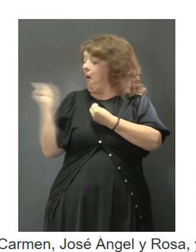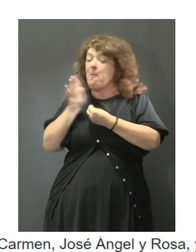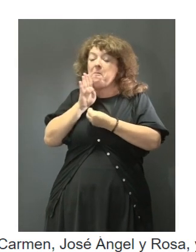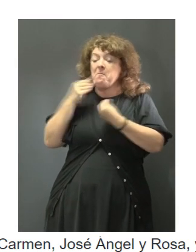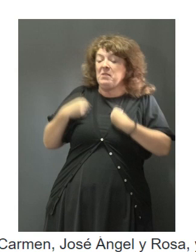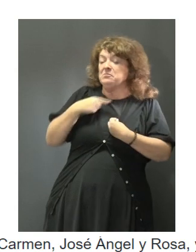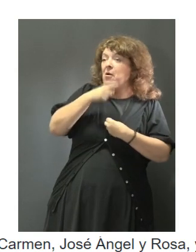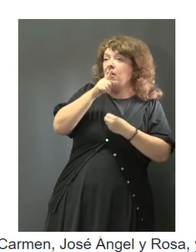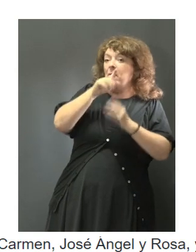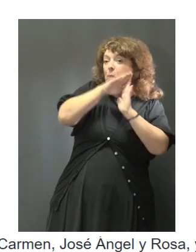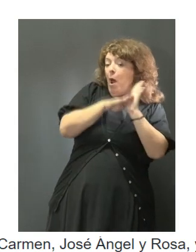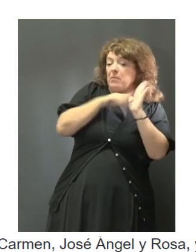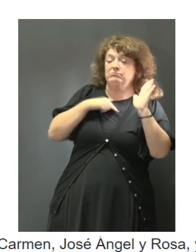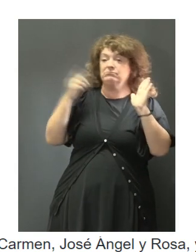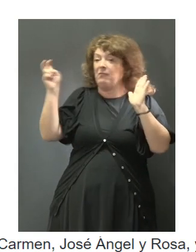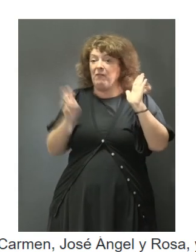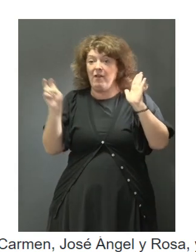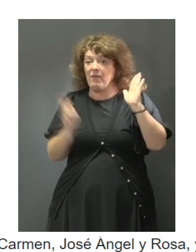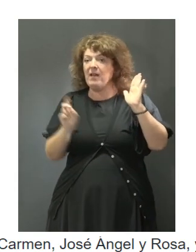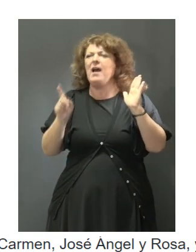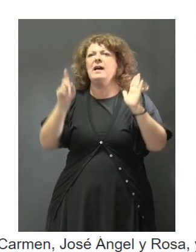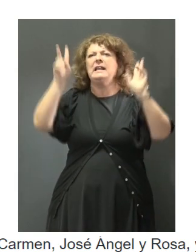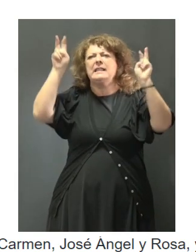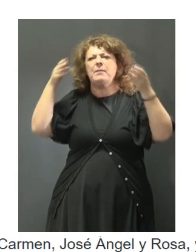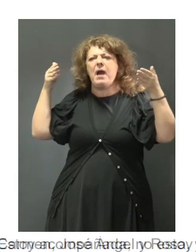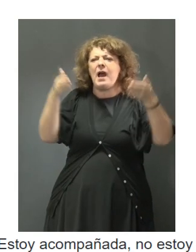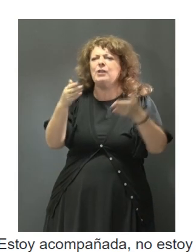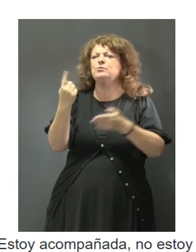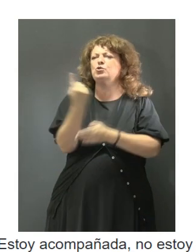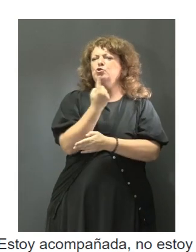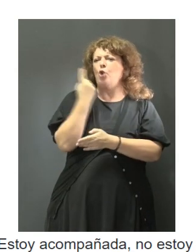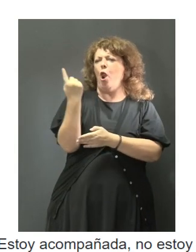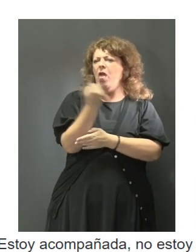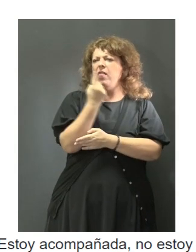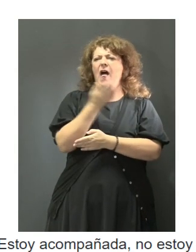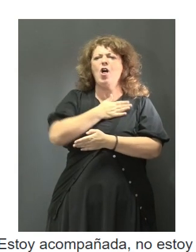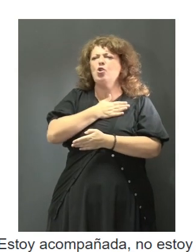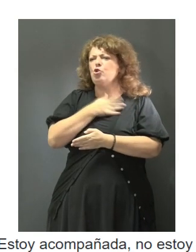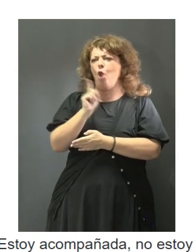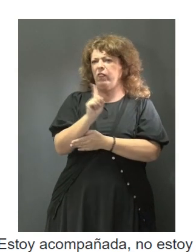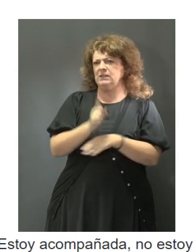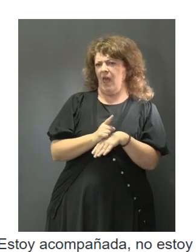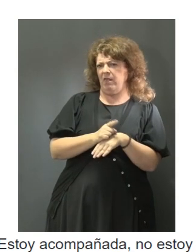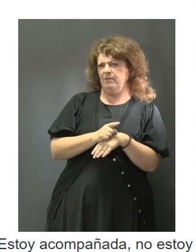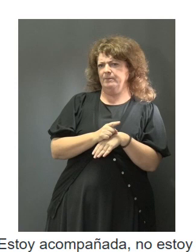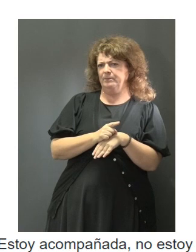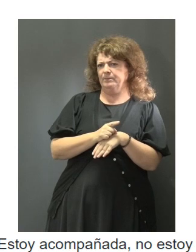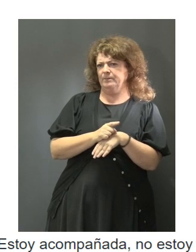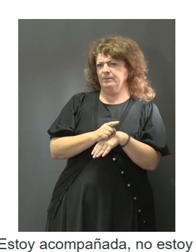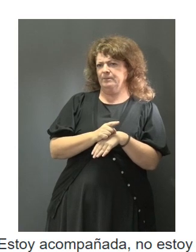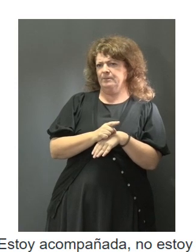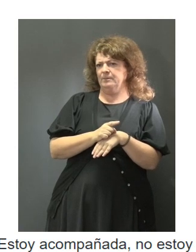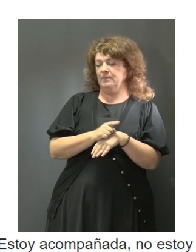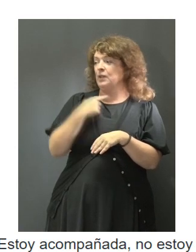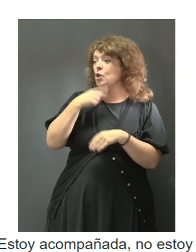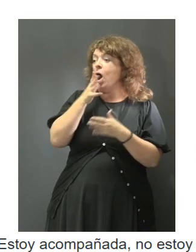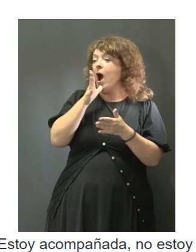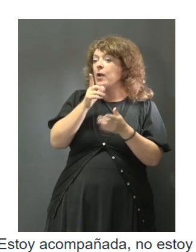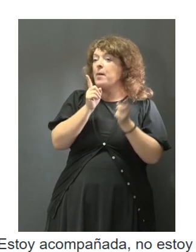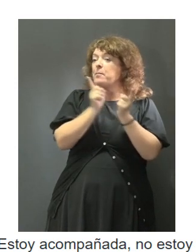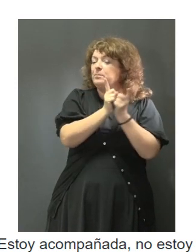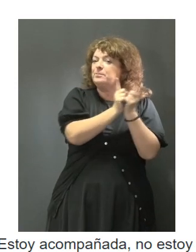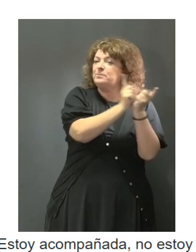tres profesionales, hablar de la soledad no deseada. Y bueno, pues voy a pasar a hacer una